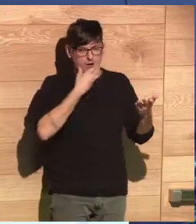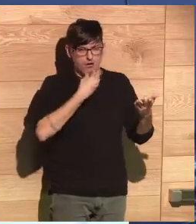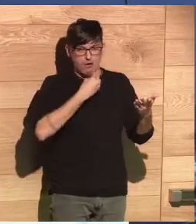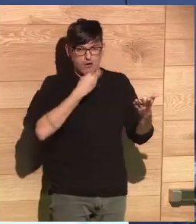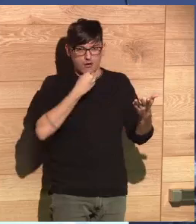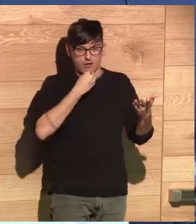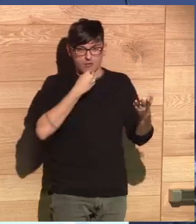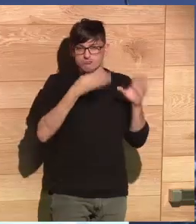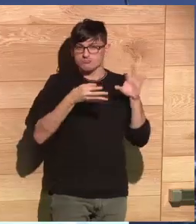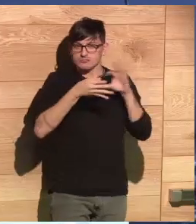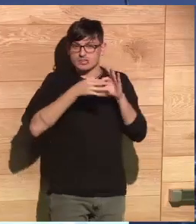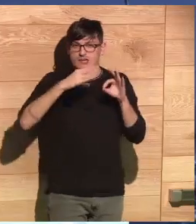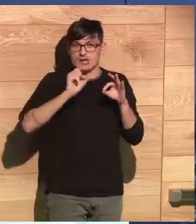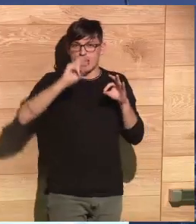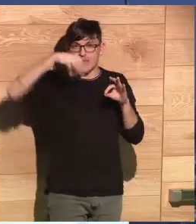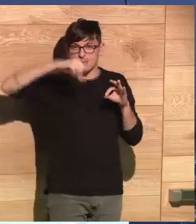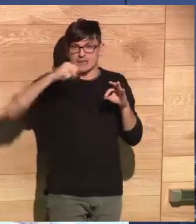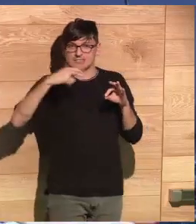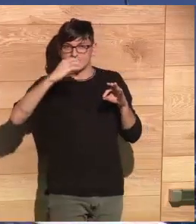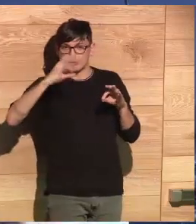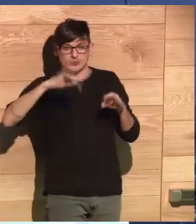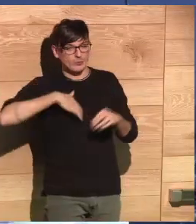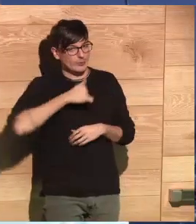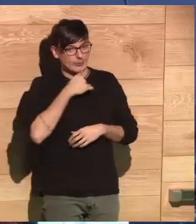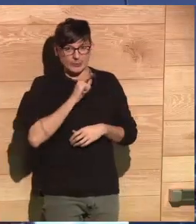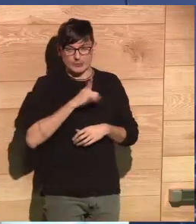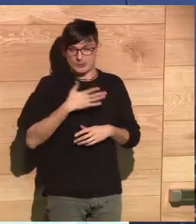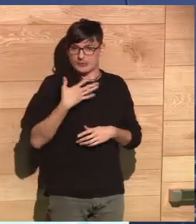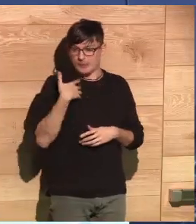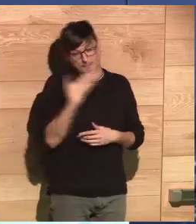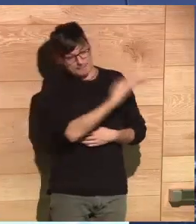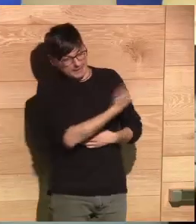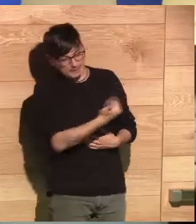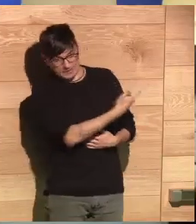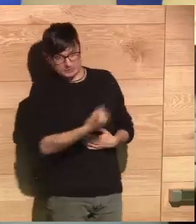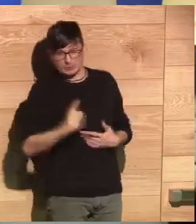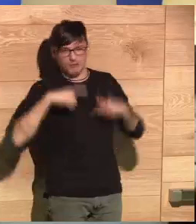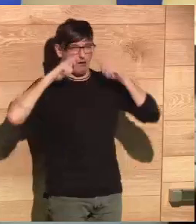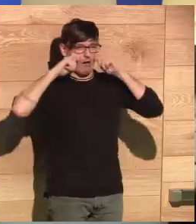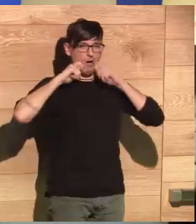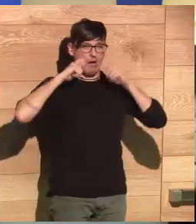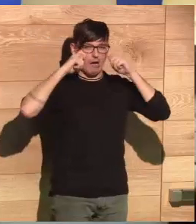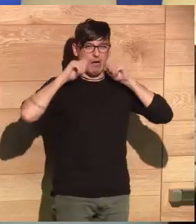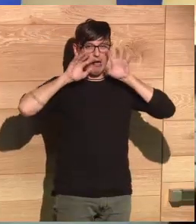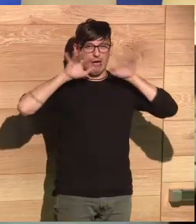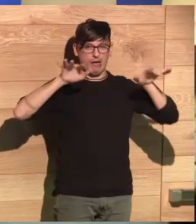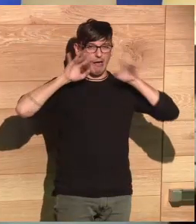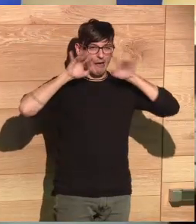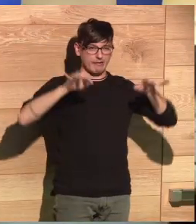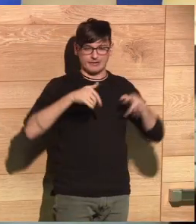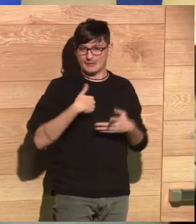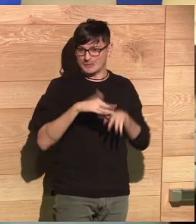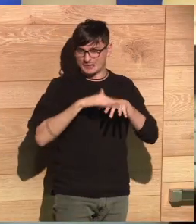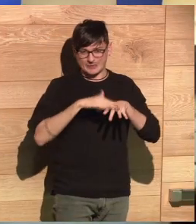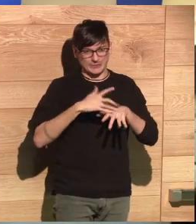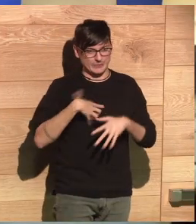Chacón, y yo no pude aguantar. El día que le dieron el premio me dijo, vente conmigo, y estuve llorando el acto entero. Entonces, bueno, perdonadme porque no